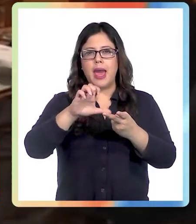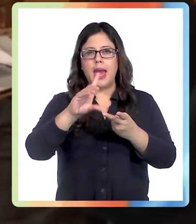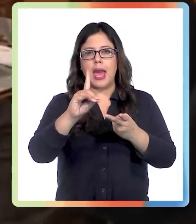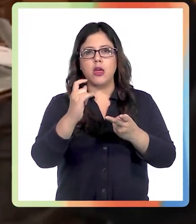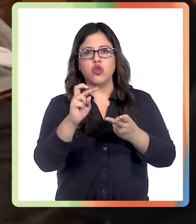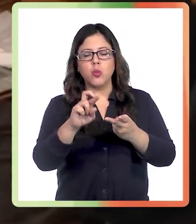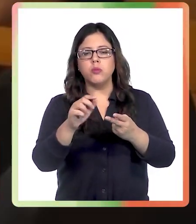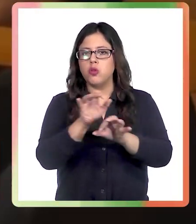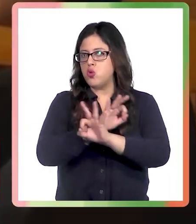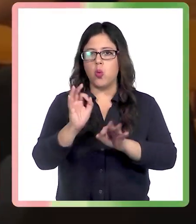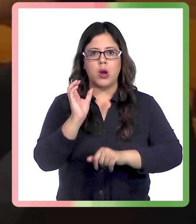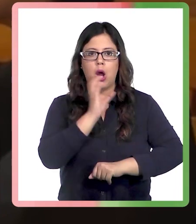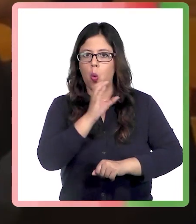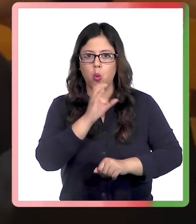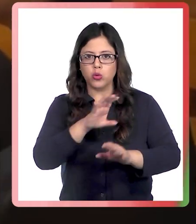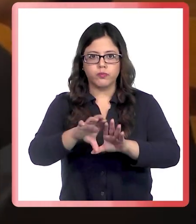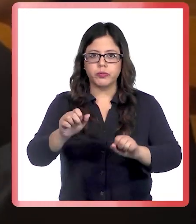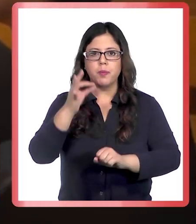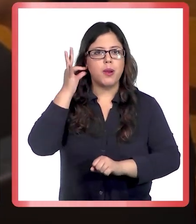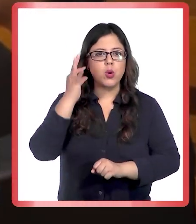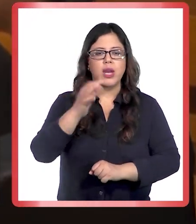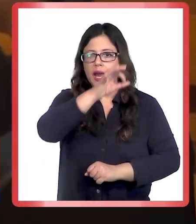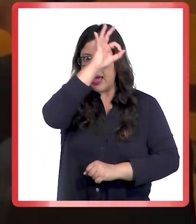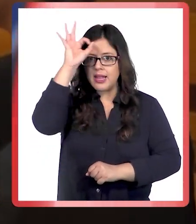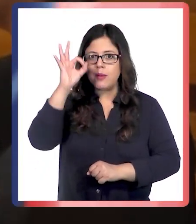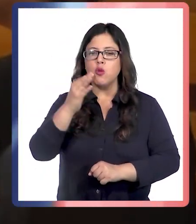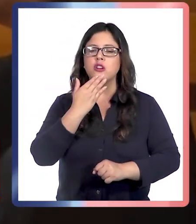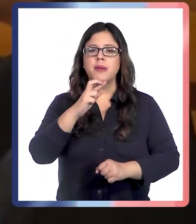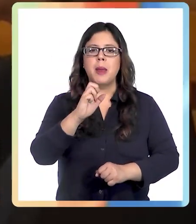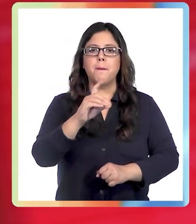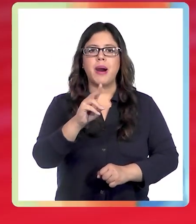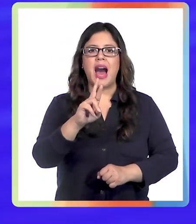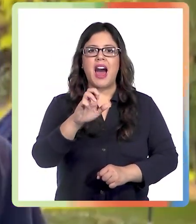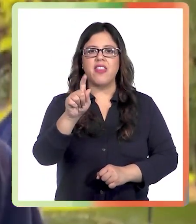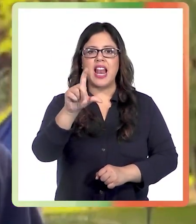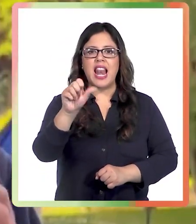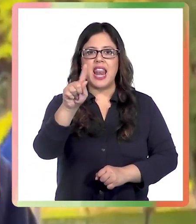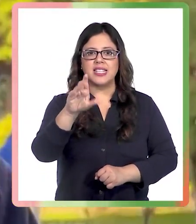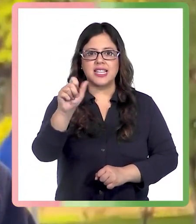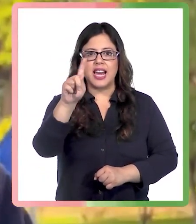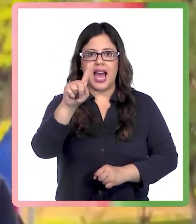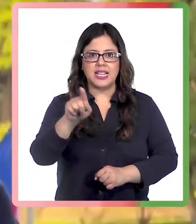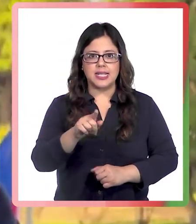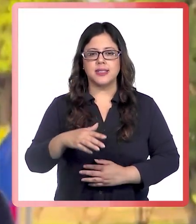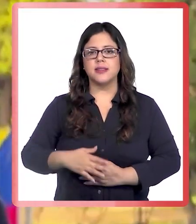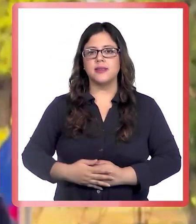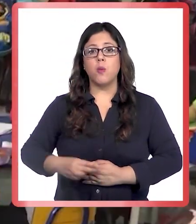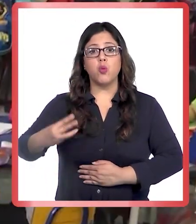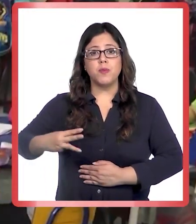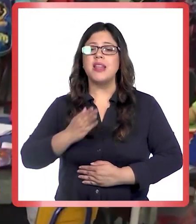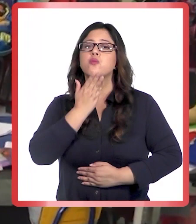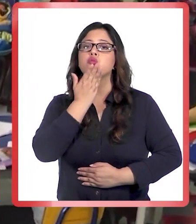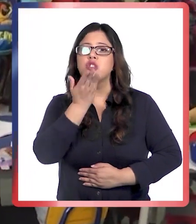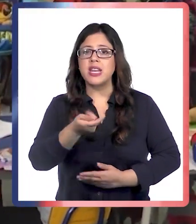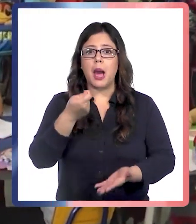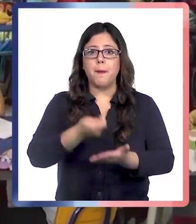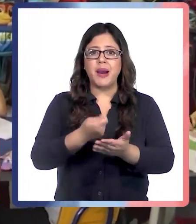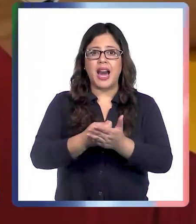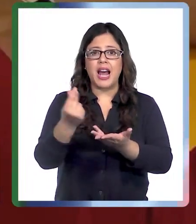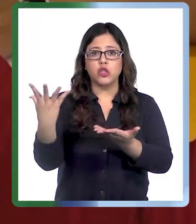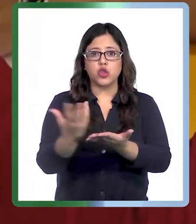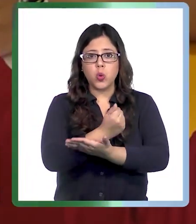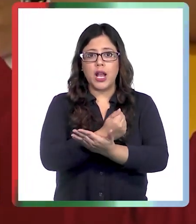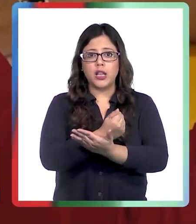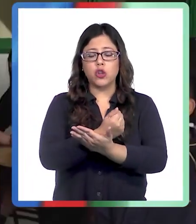que nunca dictaron los cursos comprometidos para mujeres de Temuco y Padre Las Casas. Municipio de Punta Arenas pagará el sueldo de los profesores en